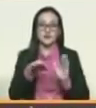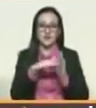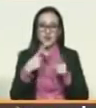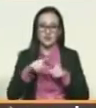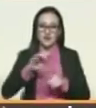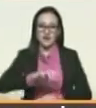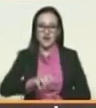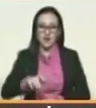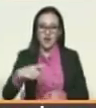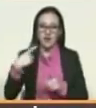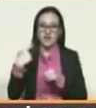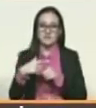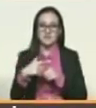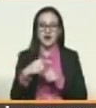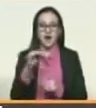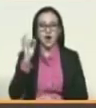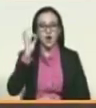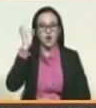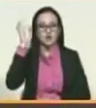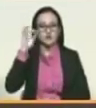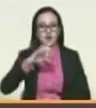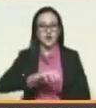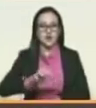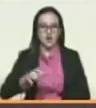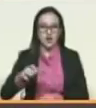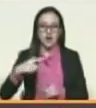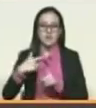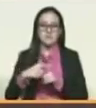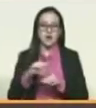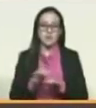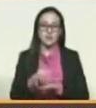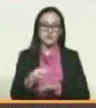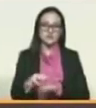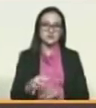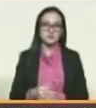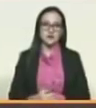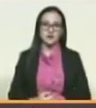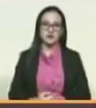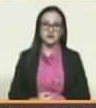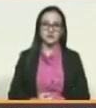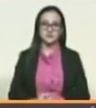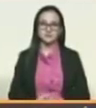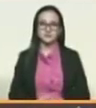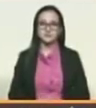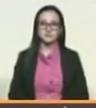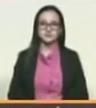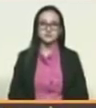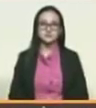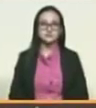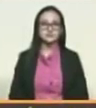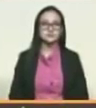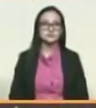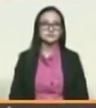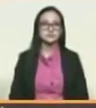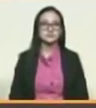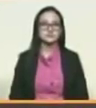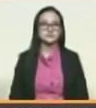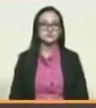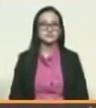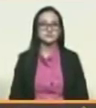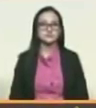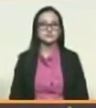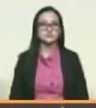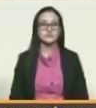parlamentarias, elecciones de consejos regionales, legislativos regionales y consejos municipales. Derlis Merchán,